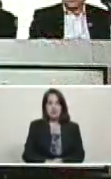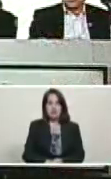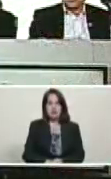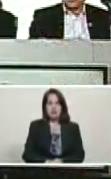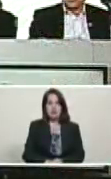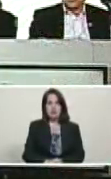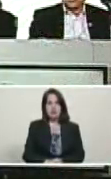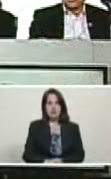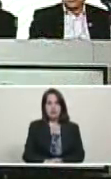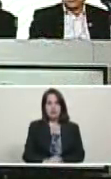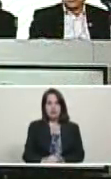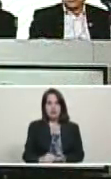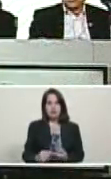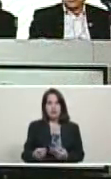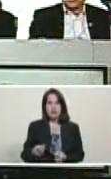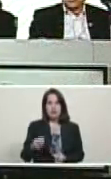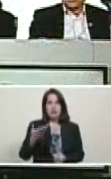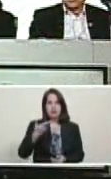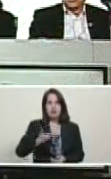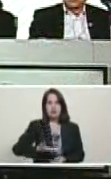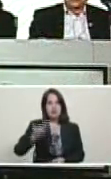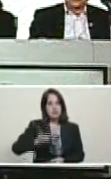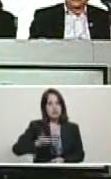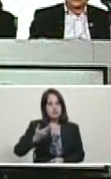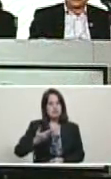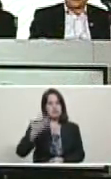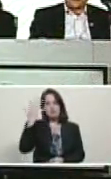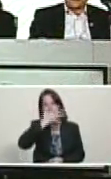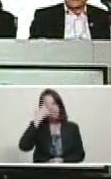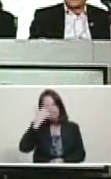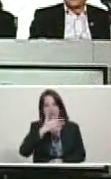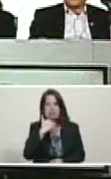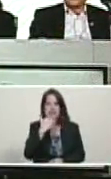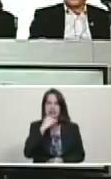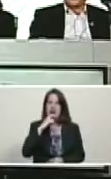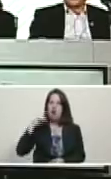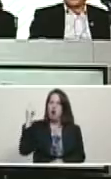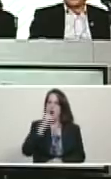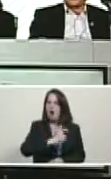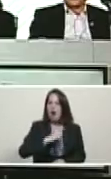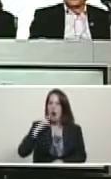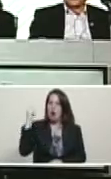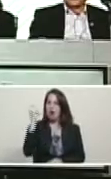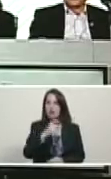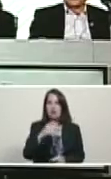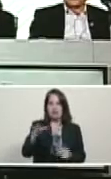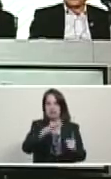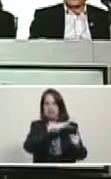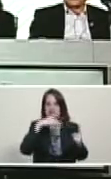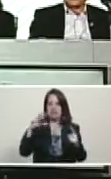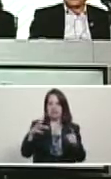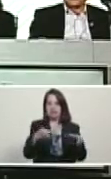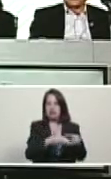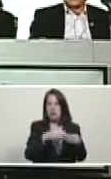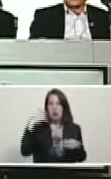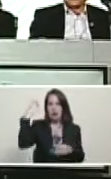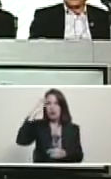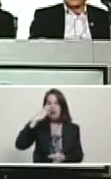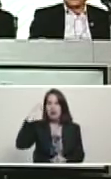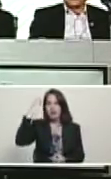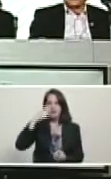es posible que confundan y envenenen de odio algunos sectores en europa